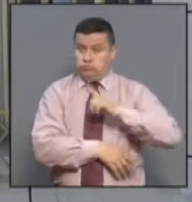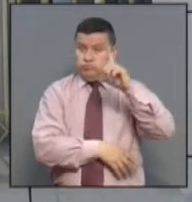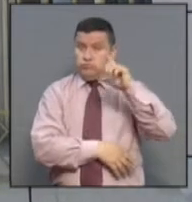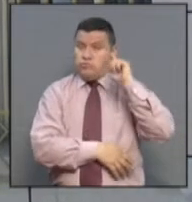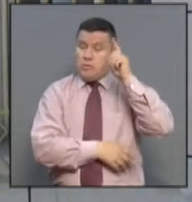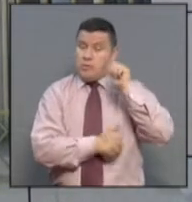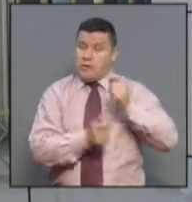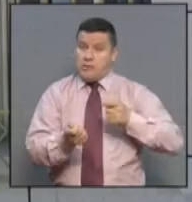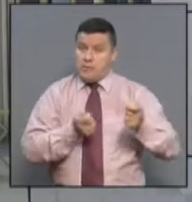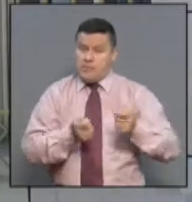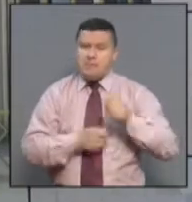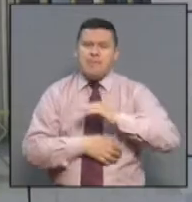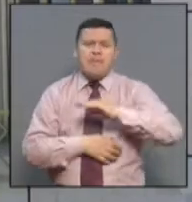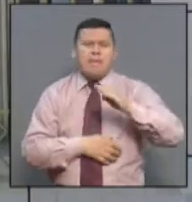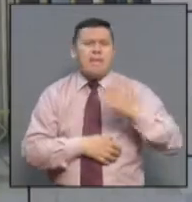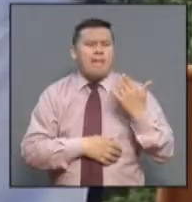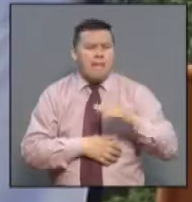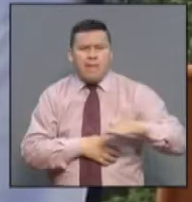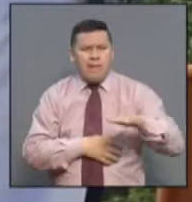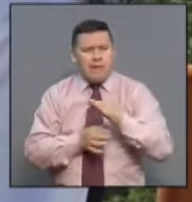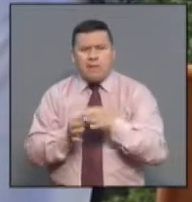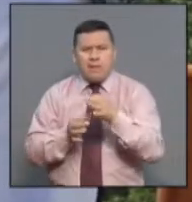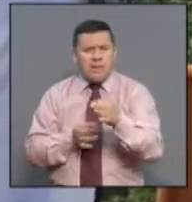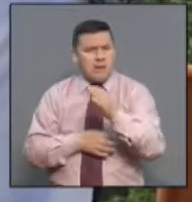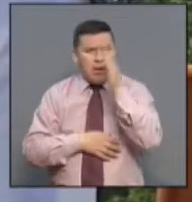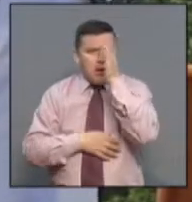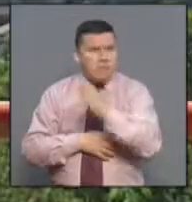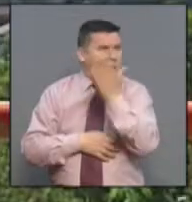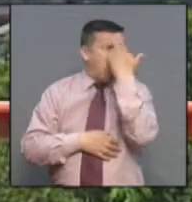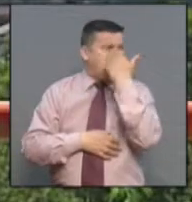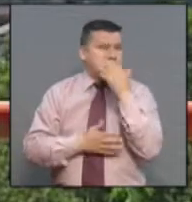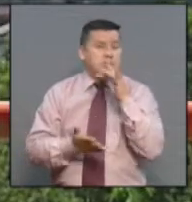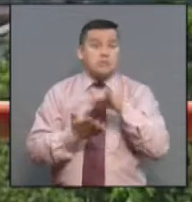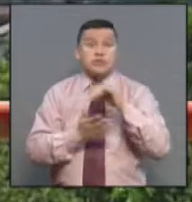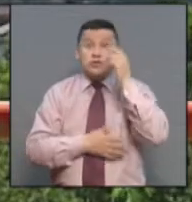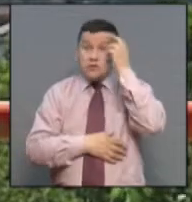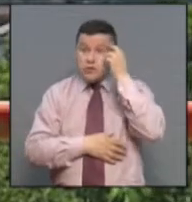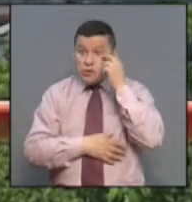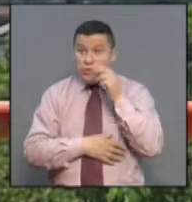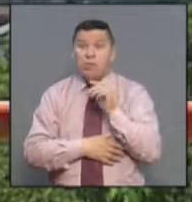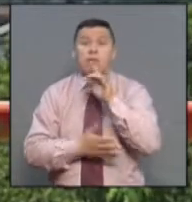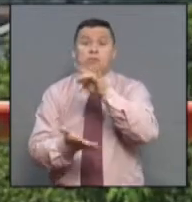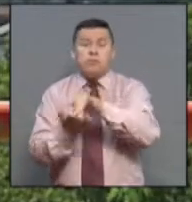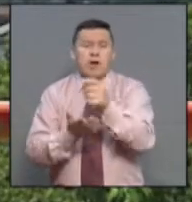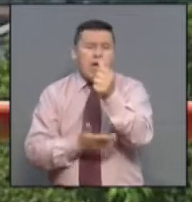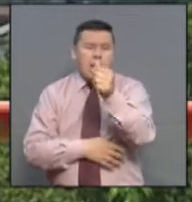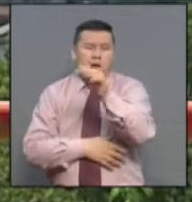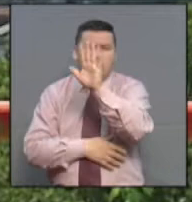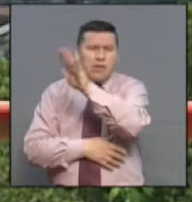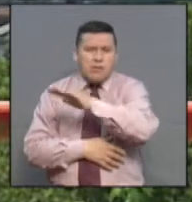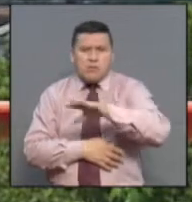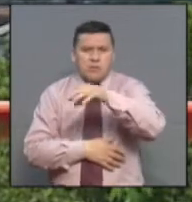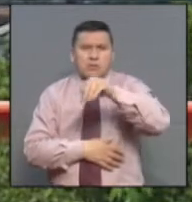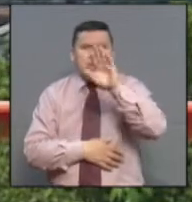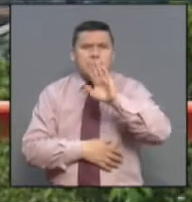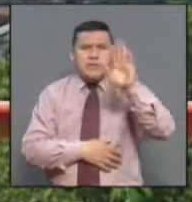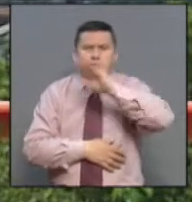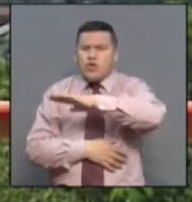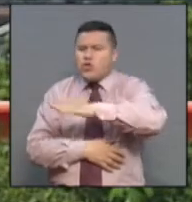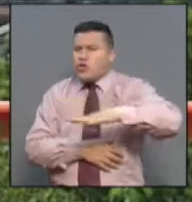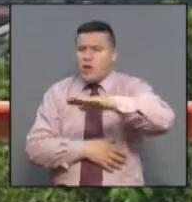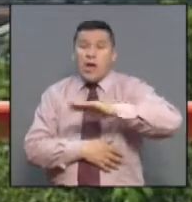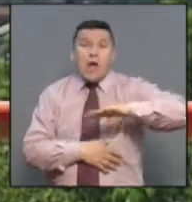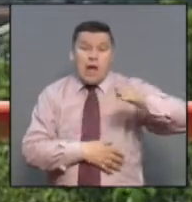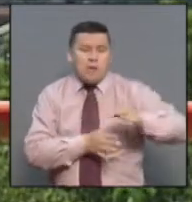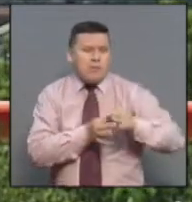buen gobierno. En Antioquia, llegando a esos municipios donde jamás se había llegado. En Chocó estamos llegando a casi todo el departamento.